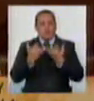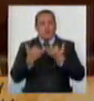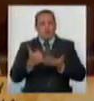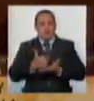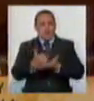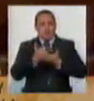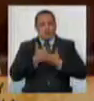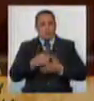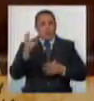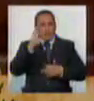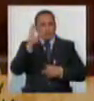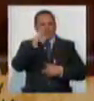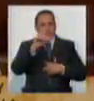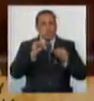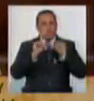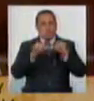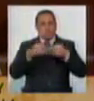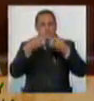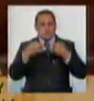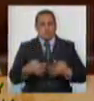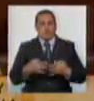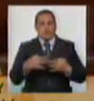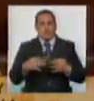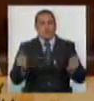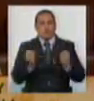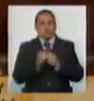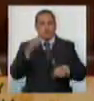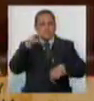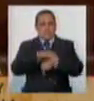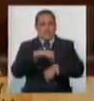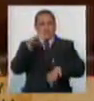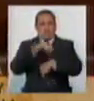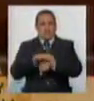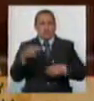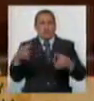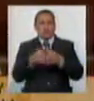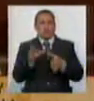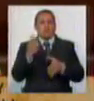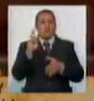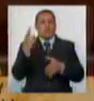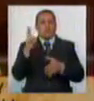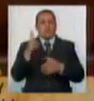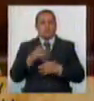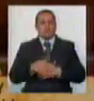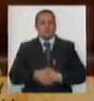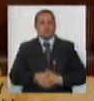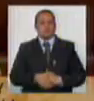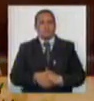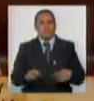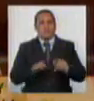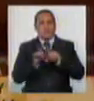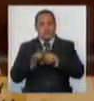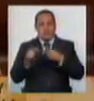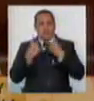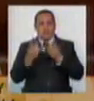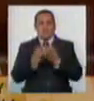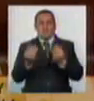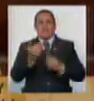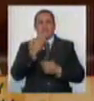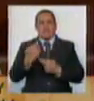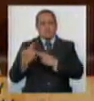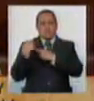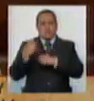permita continuar de manera efectiva con la captura de miembros de una organización criminal, así como de autores